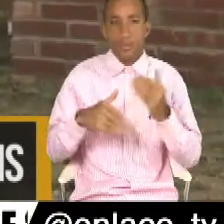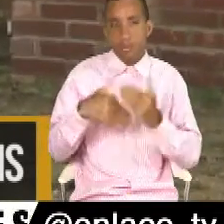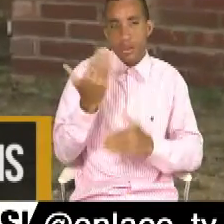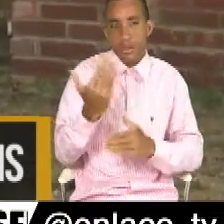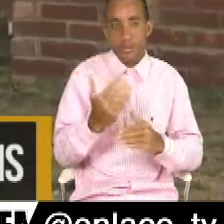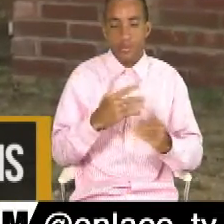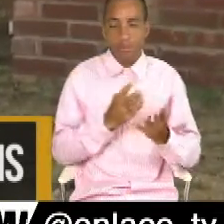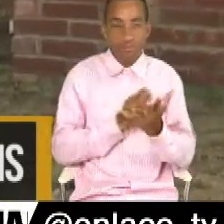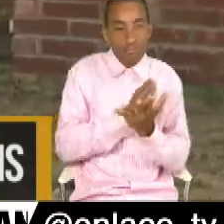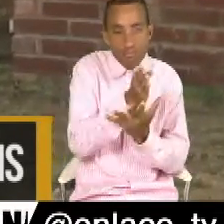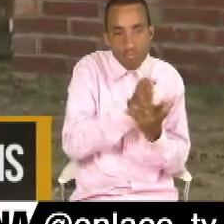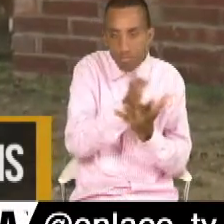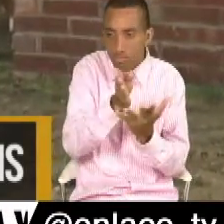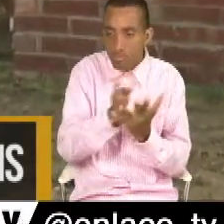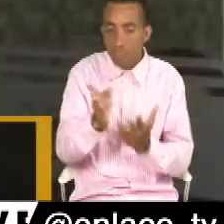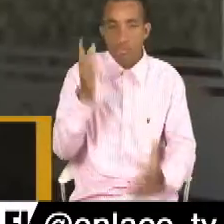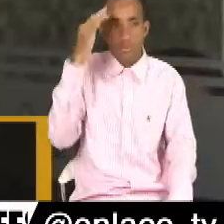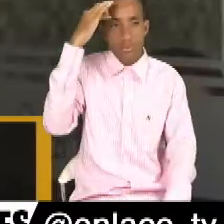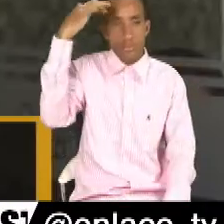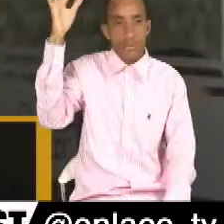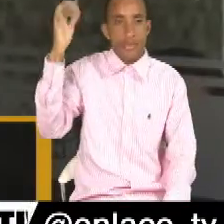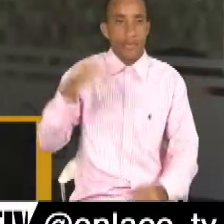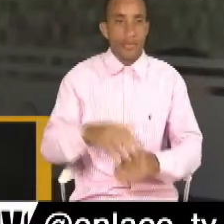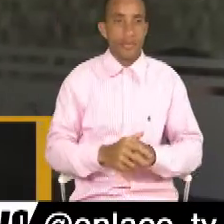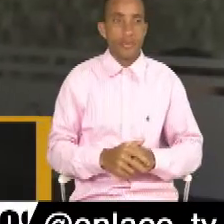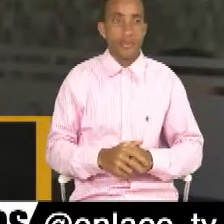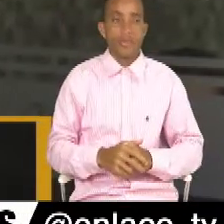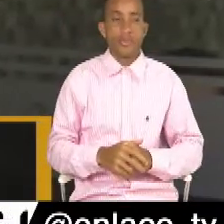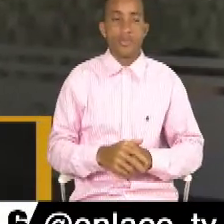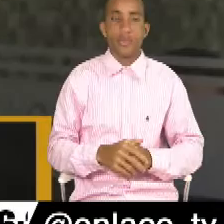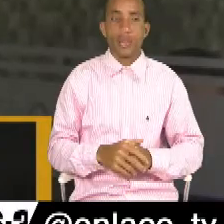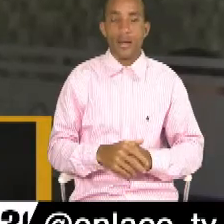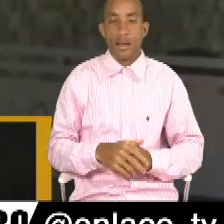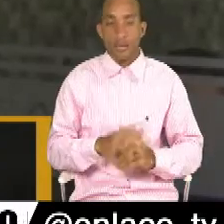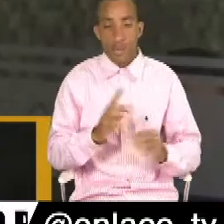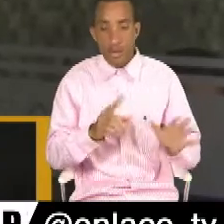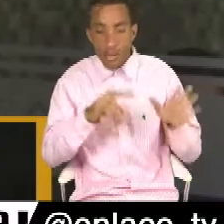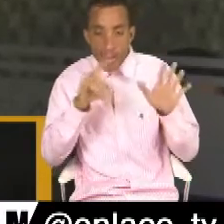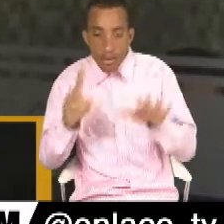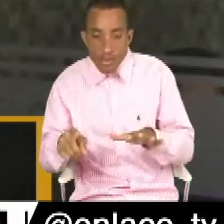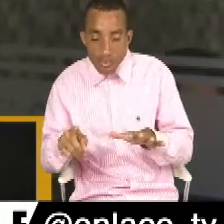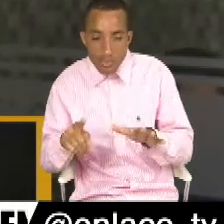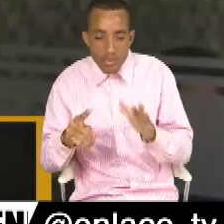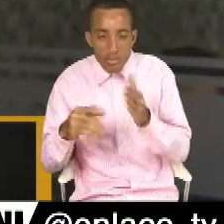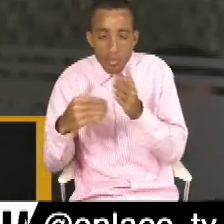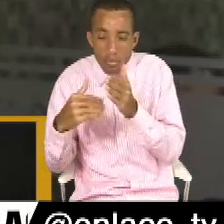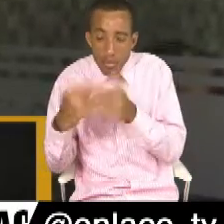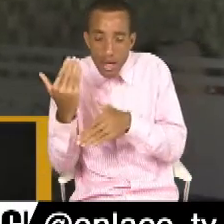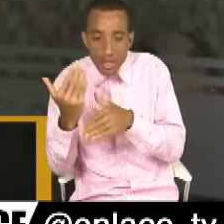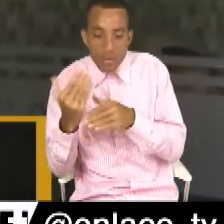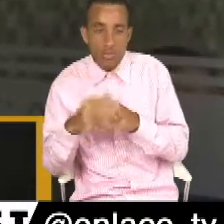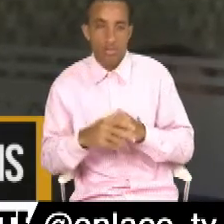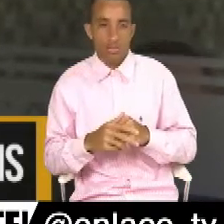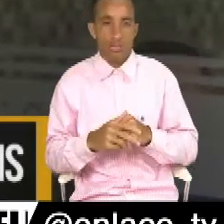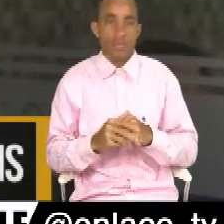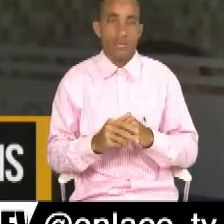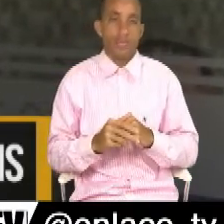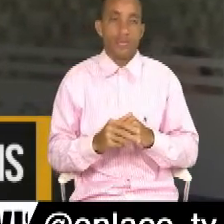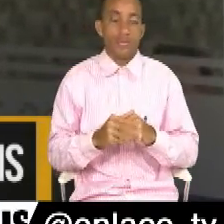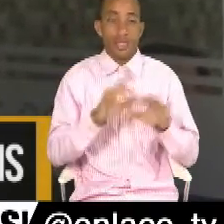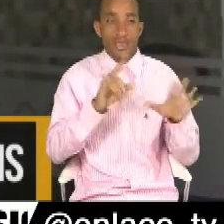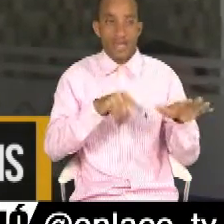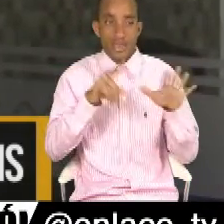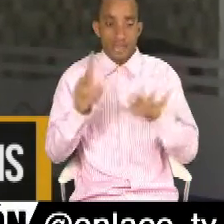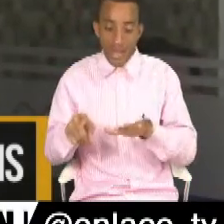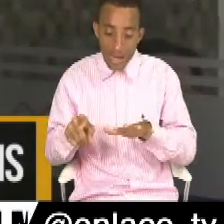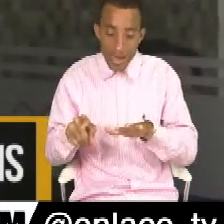carrera profesional. A hacer las inscripciones para el nivel introductorio que se realiza en la Universidad Industrial de Santander, que es el semestre que se